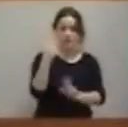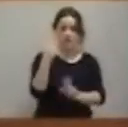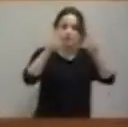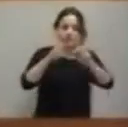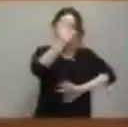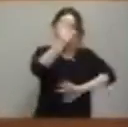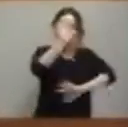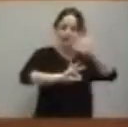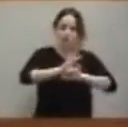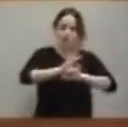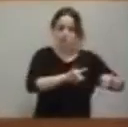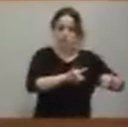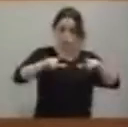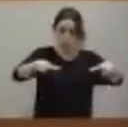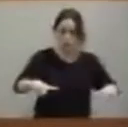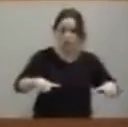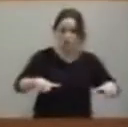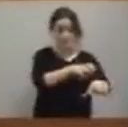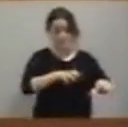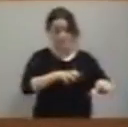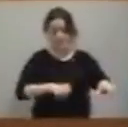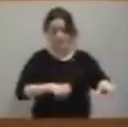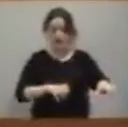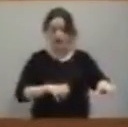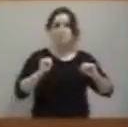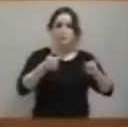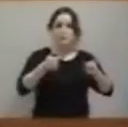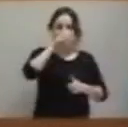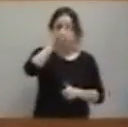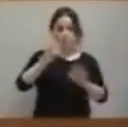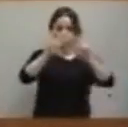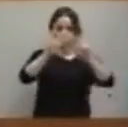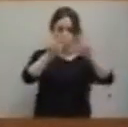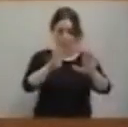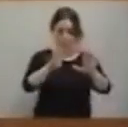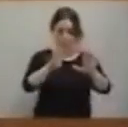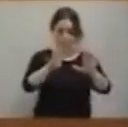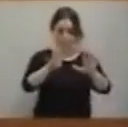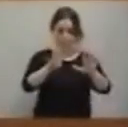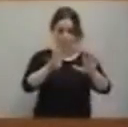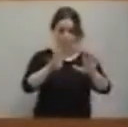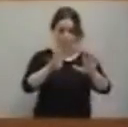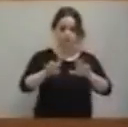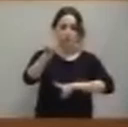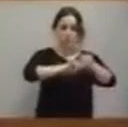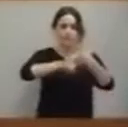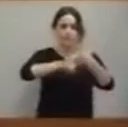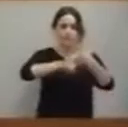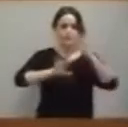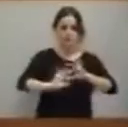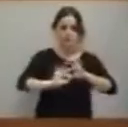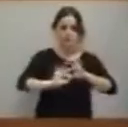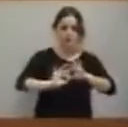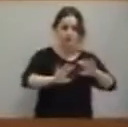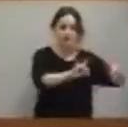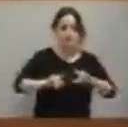suelo, de la mayor parte de este suelo, data del año 2009. En el programa especial de espacios industriales